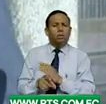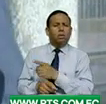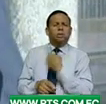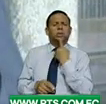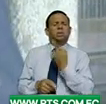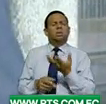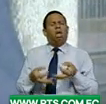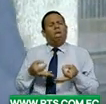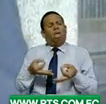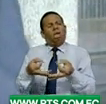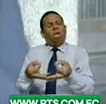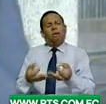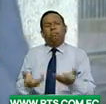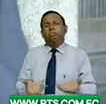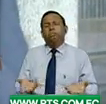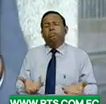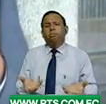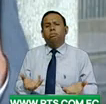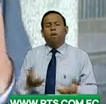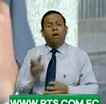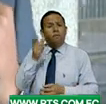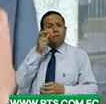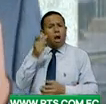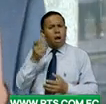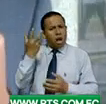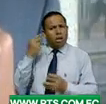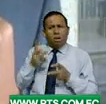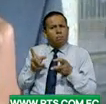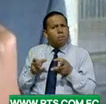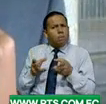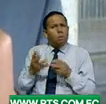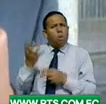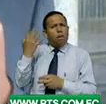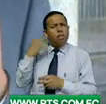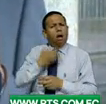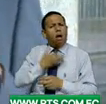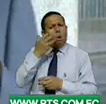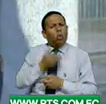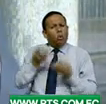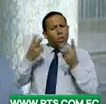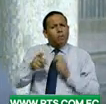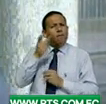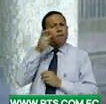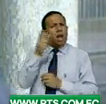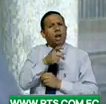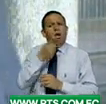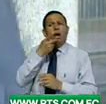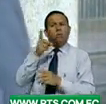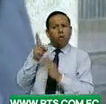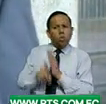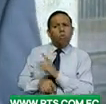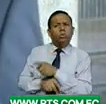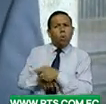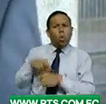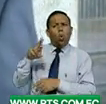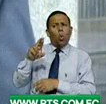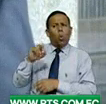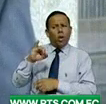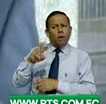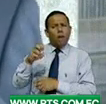general recusó al doctor Rivera en ese mismo caso en agosto, pues. Y ahí nadie dijo nada. Es que no confiaron. Es un